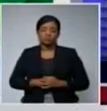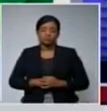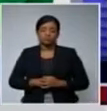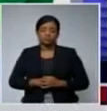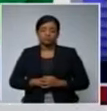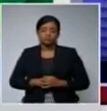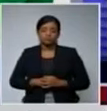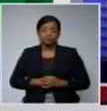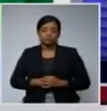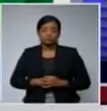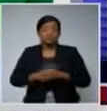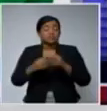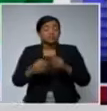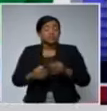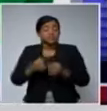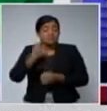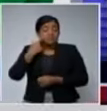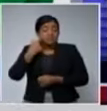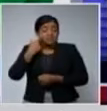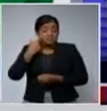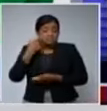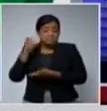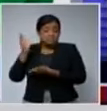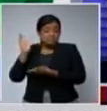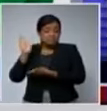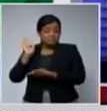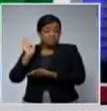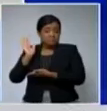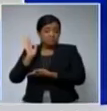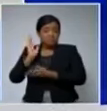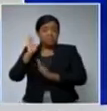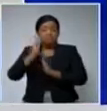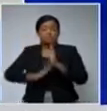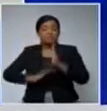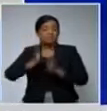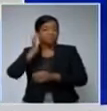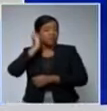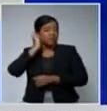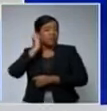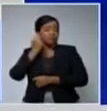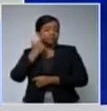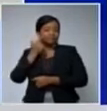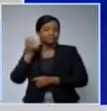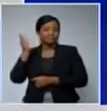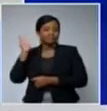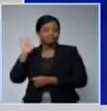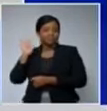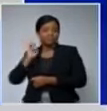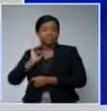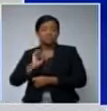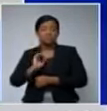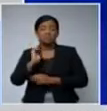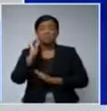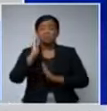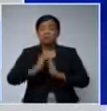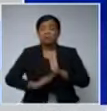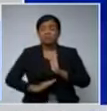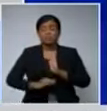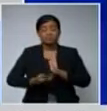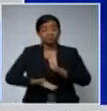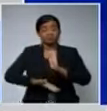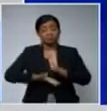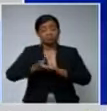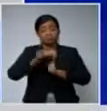Siempre lo vemos en el gráfico, en el mes que fue el mes de mayor número de casos confirmados,